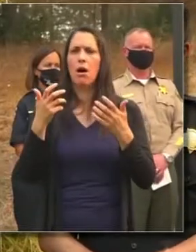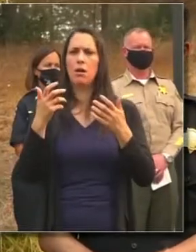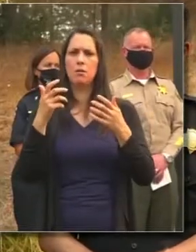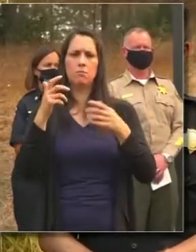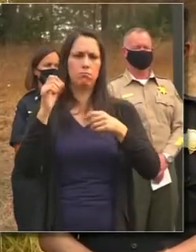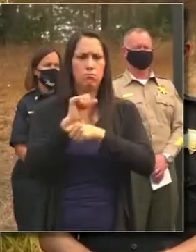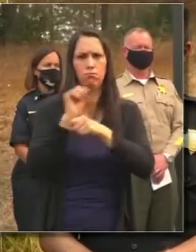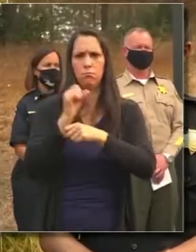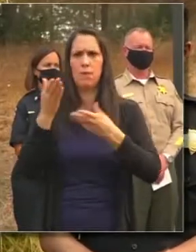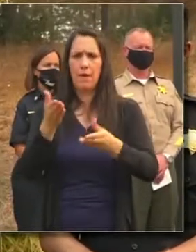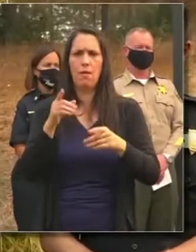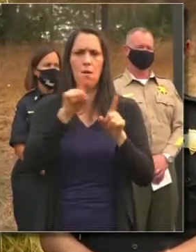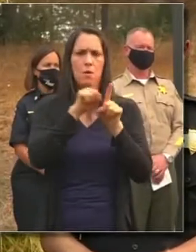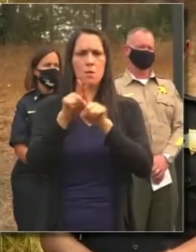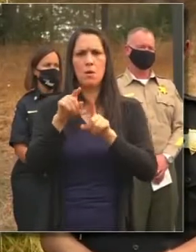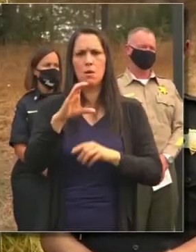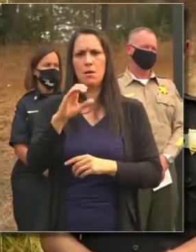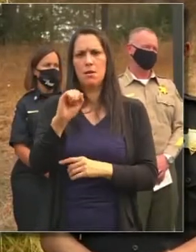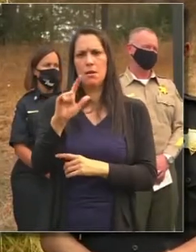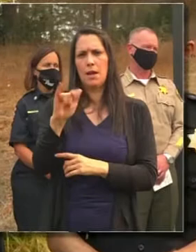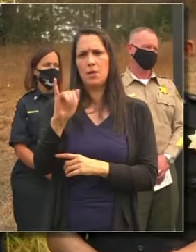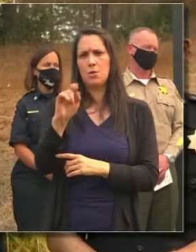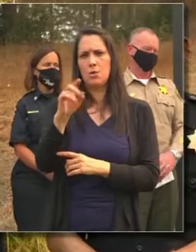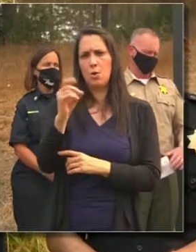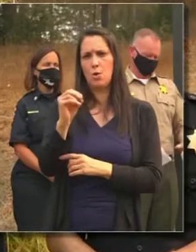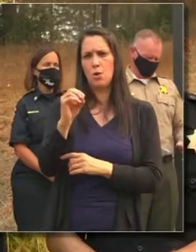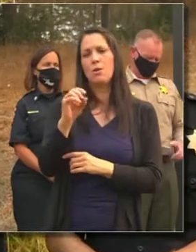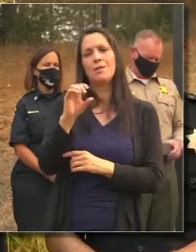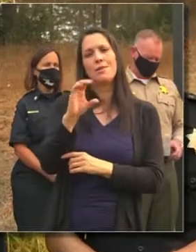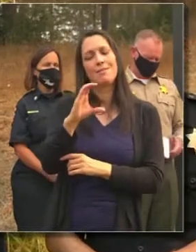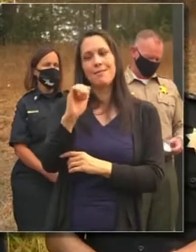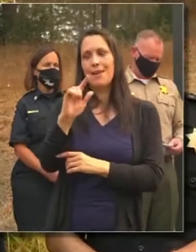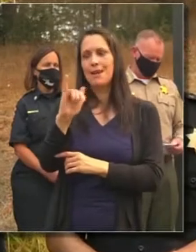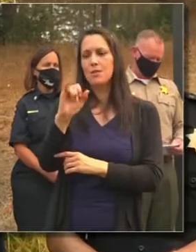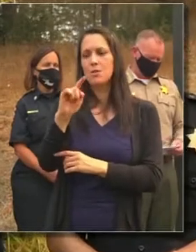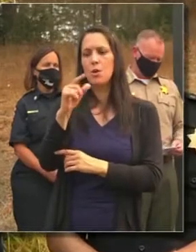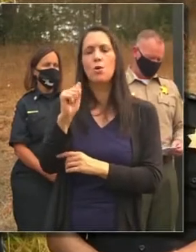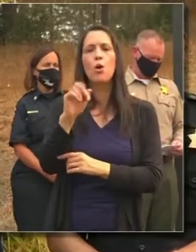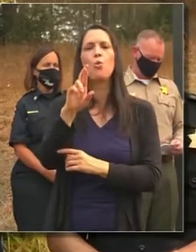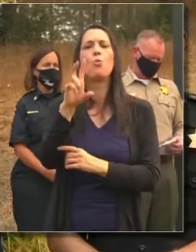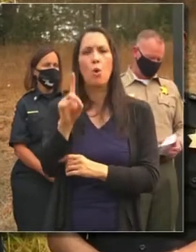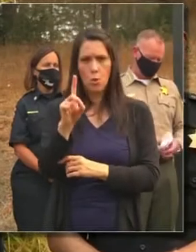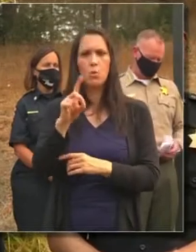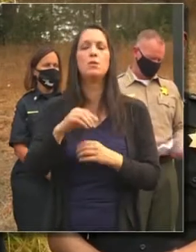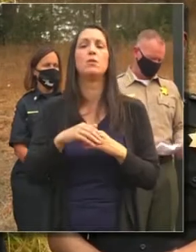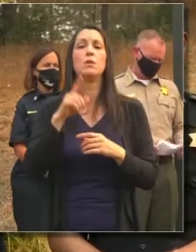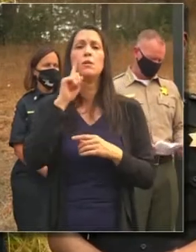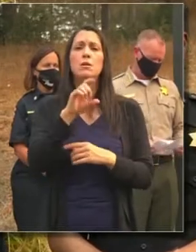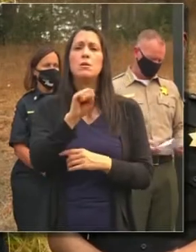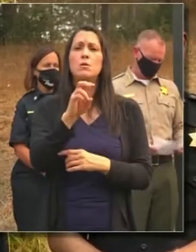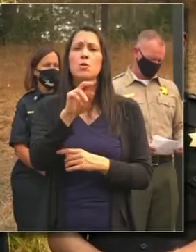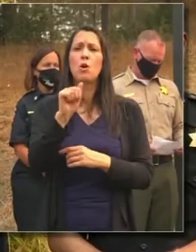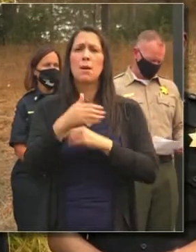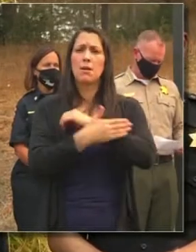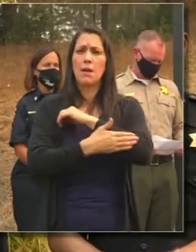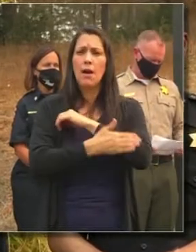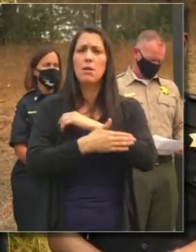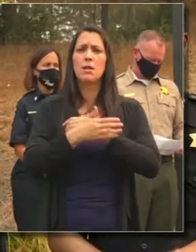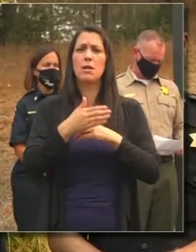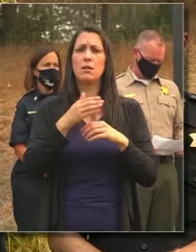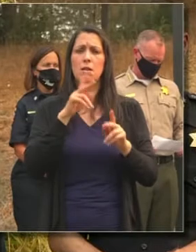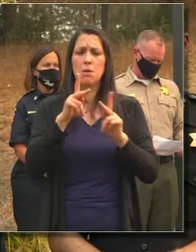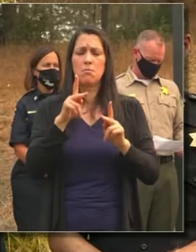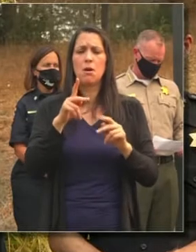con patrullas caristo carroll también así que estamos mirando eso con mucho cuidado para todos nosotros residentes del condado